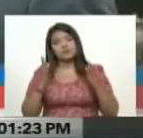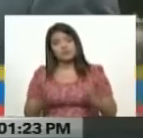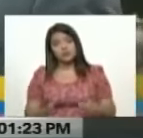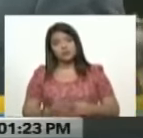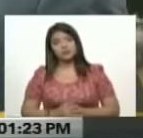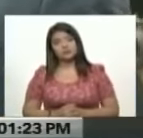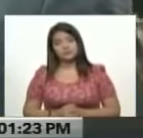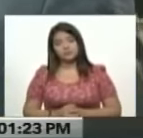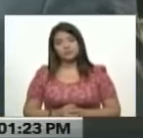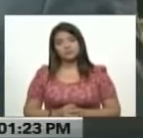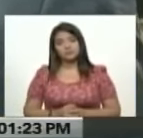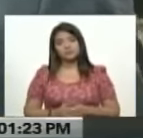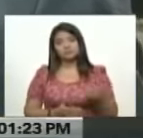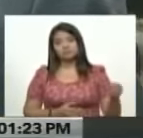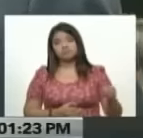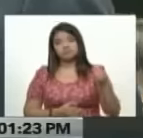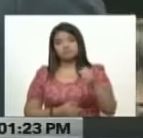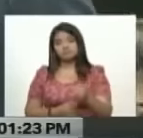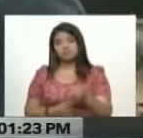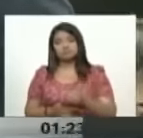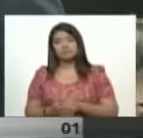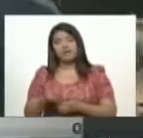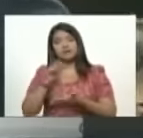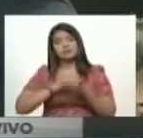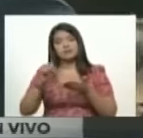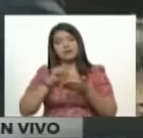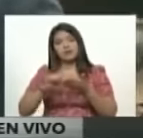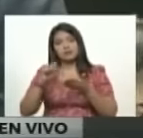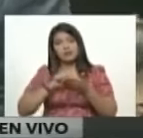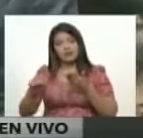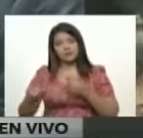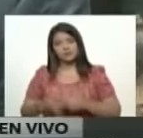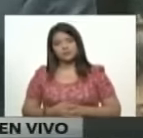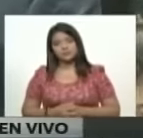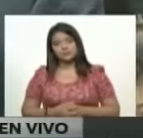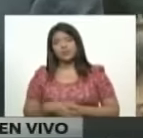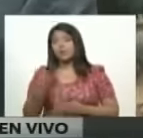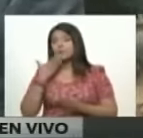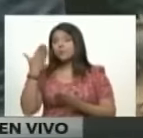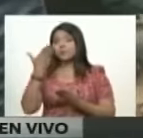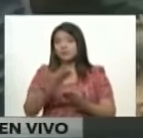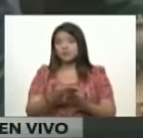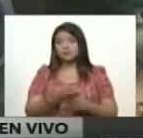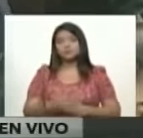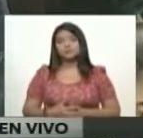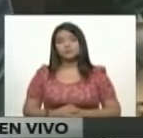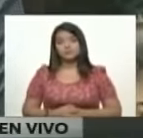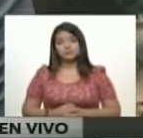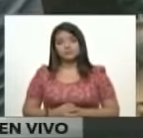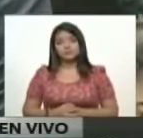para el puesto cargo de secretario, proponemos al